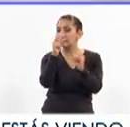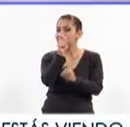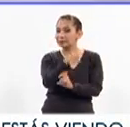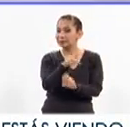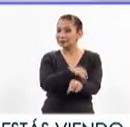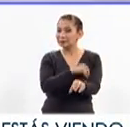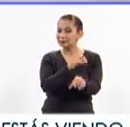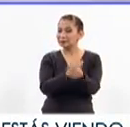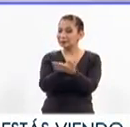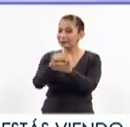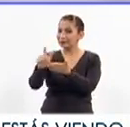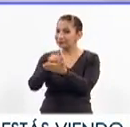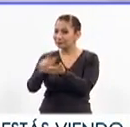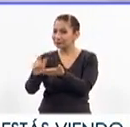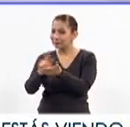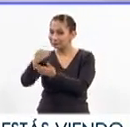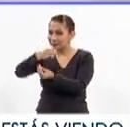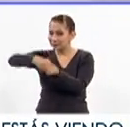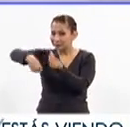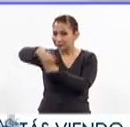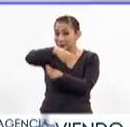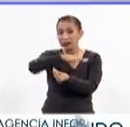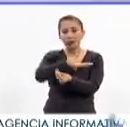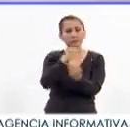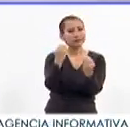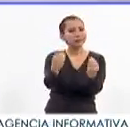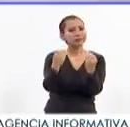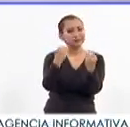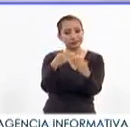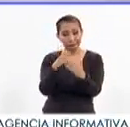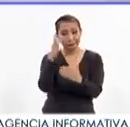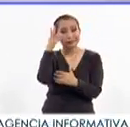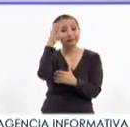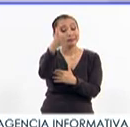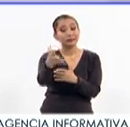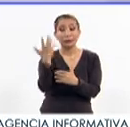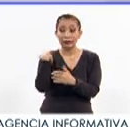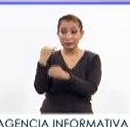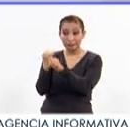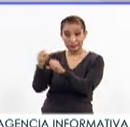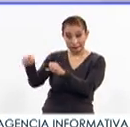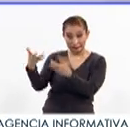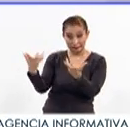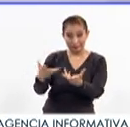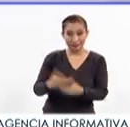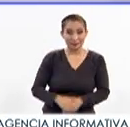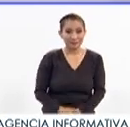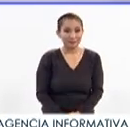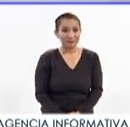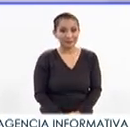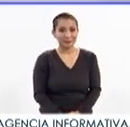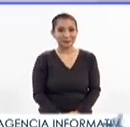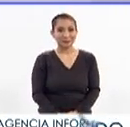de energías renovables, porque por supuesto hay mucho que viene de la academia en el desarrollo en este aspecto.